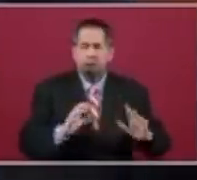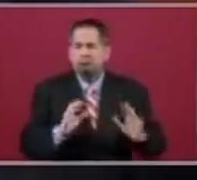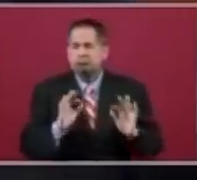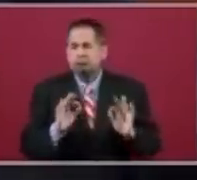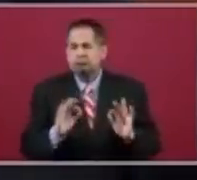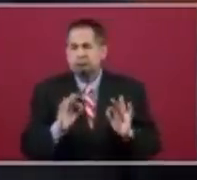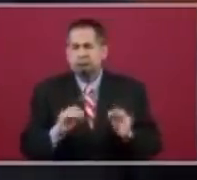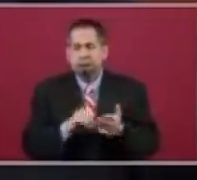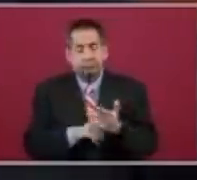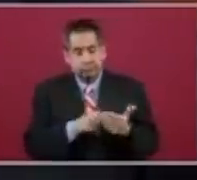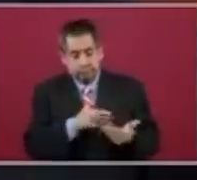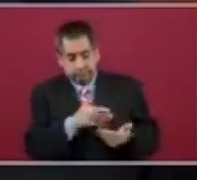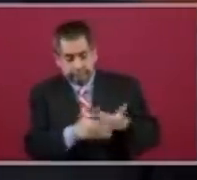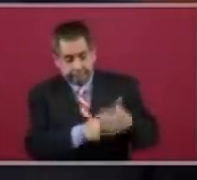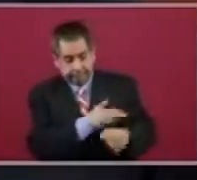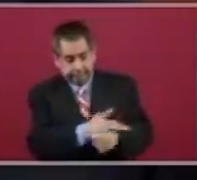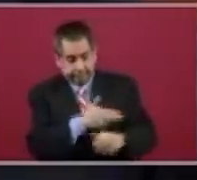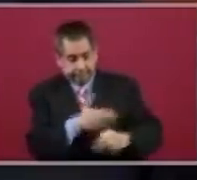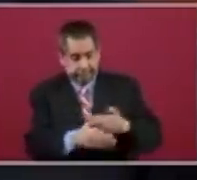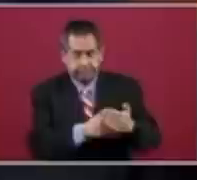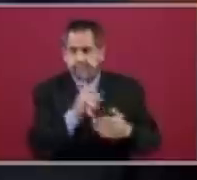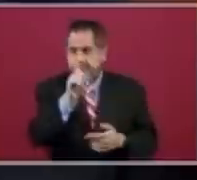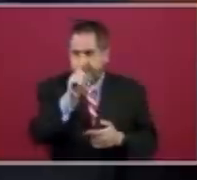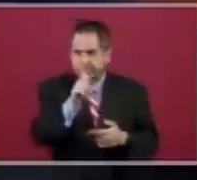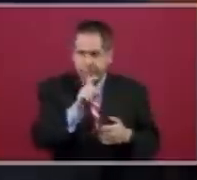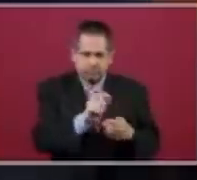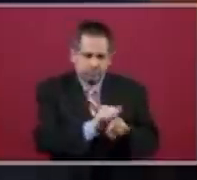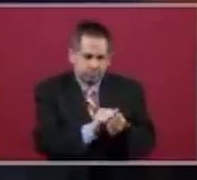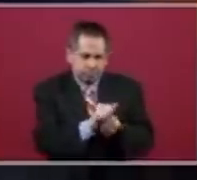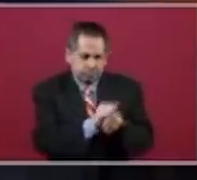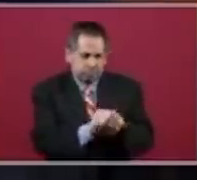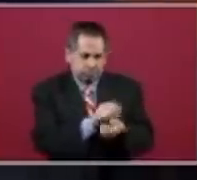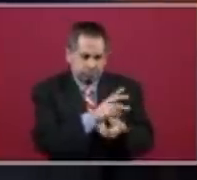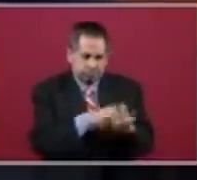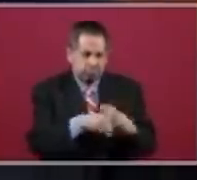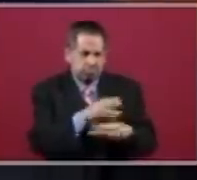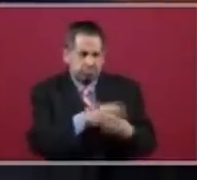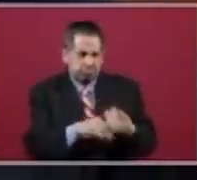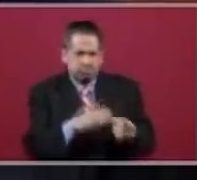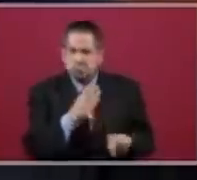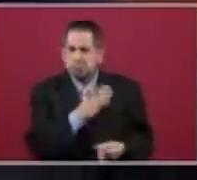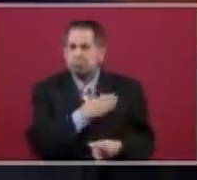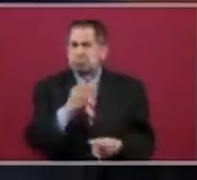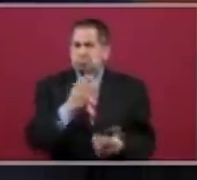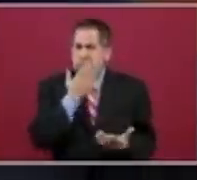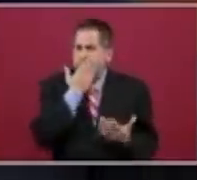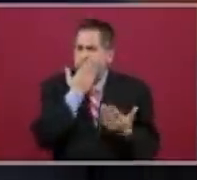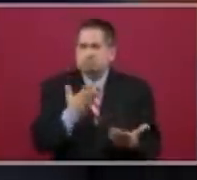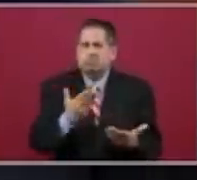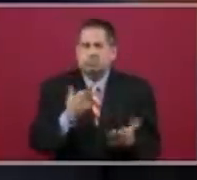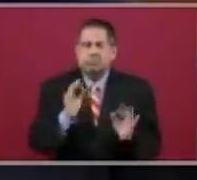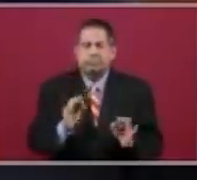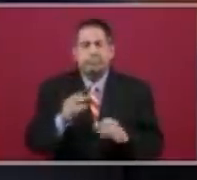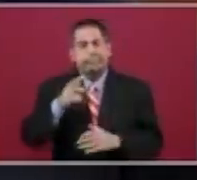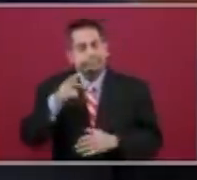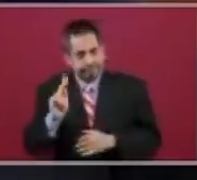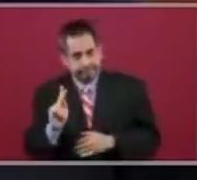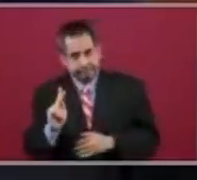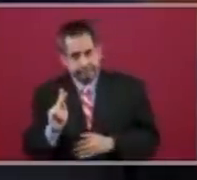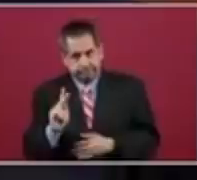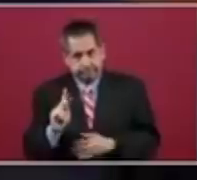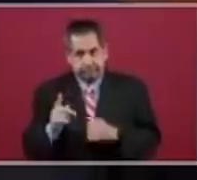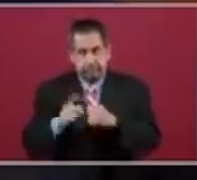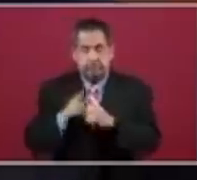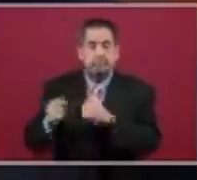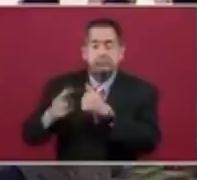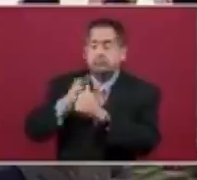sí, el proceso de tratamiento del agua es bueno. Sin embargo, es lo que